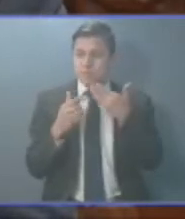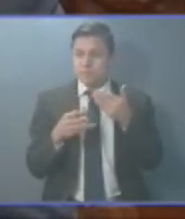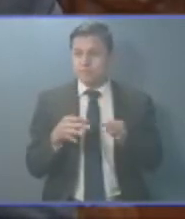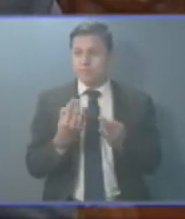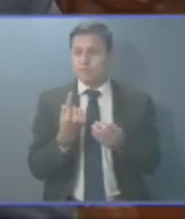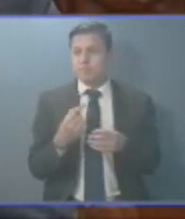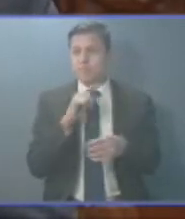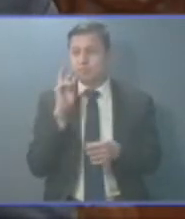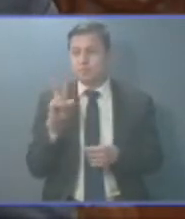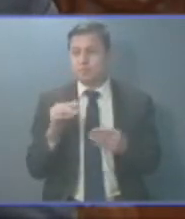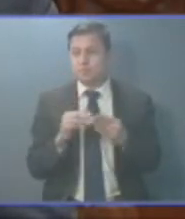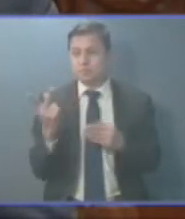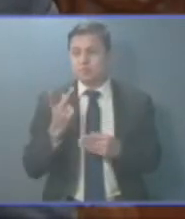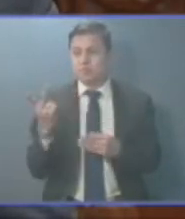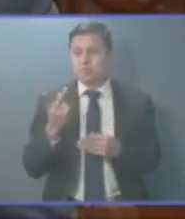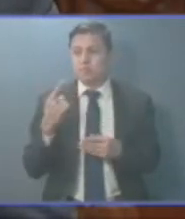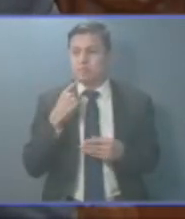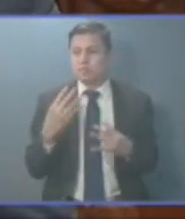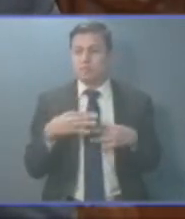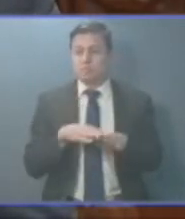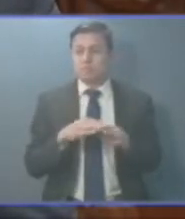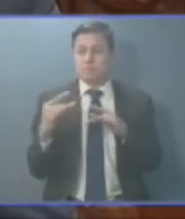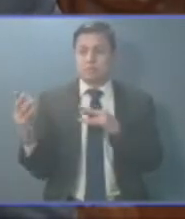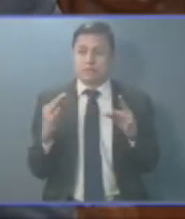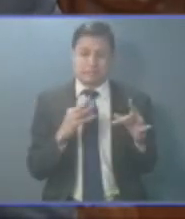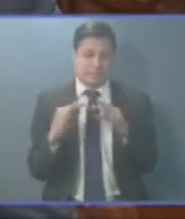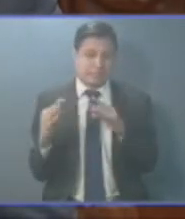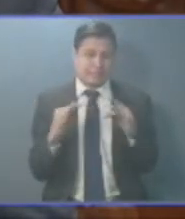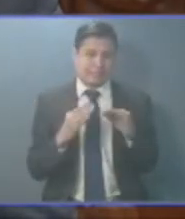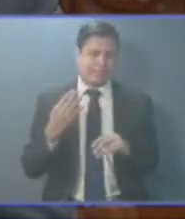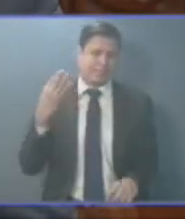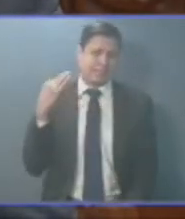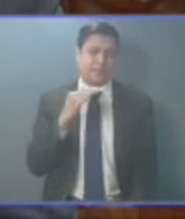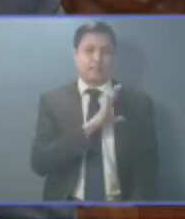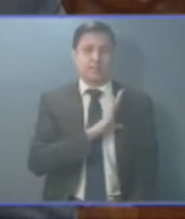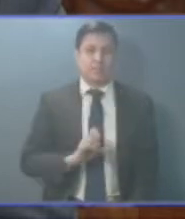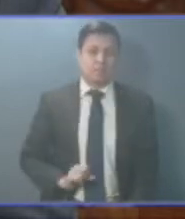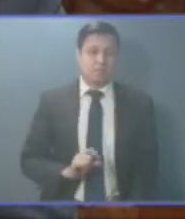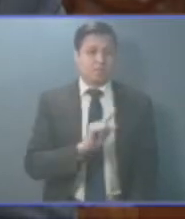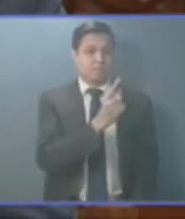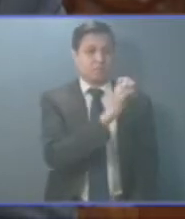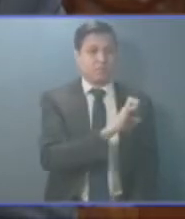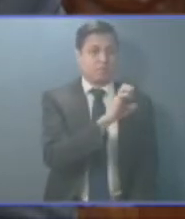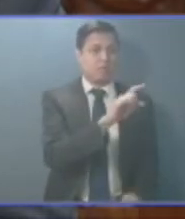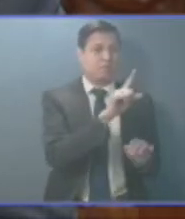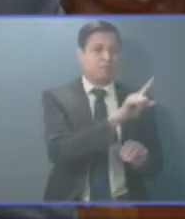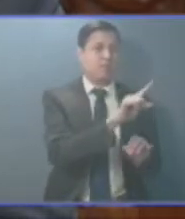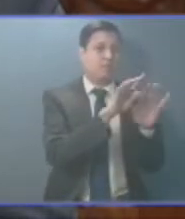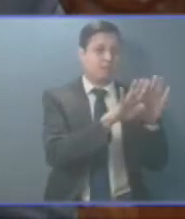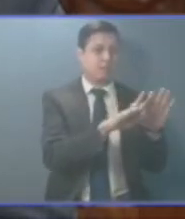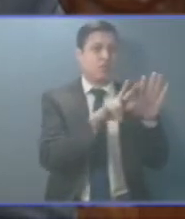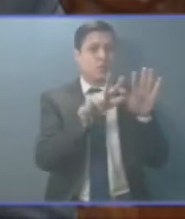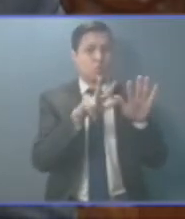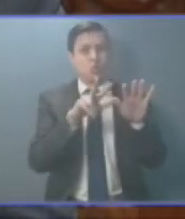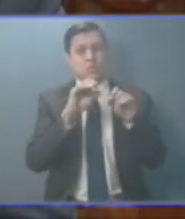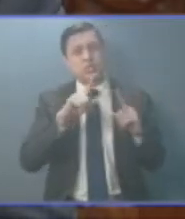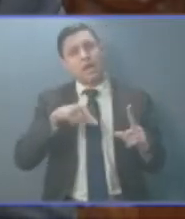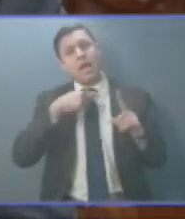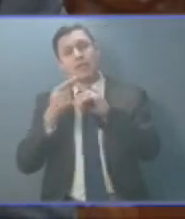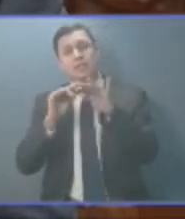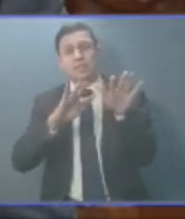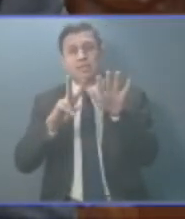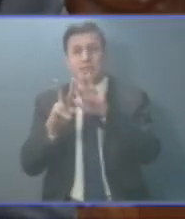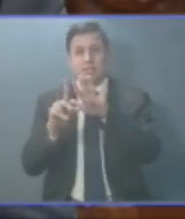Nacional que participaron en el conflicto armado interno de El Salvador del 1 de enero de 1980 al 16